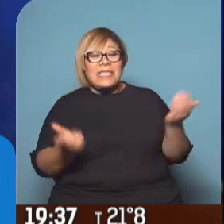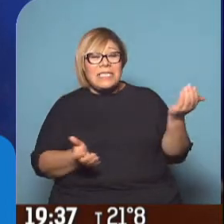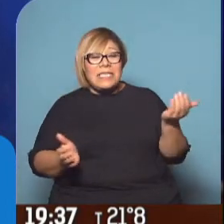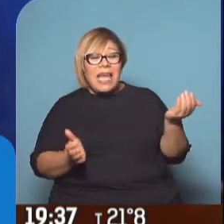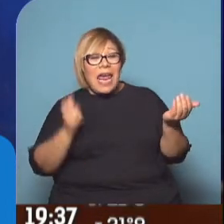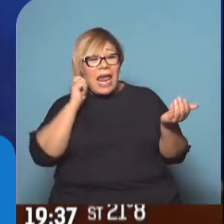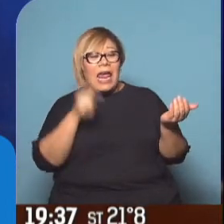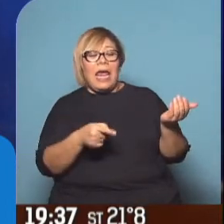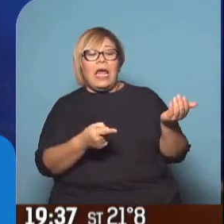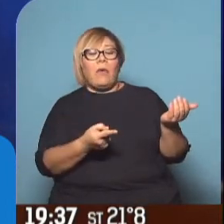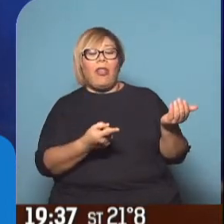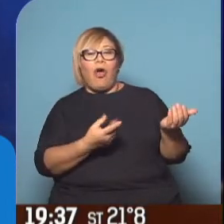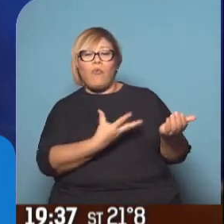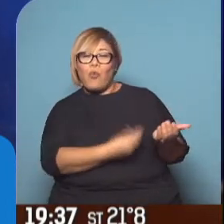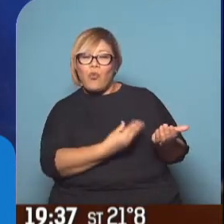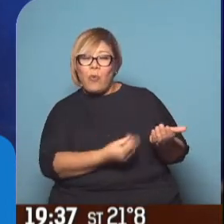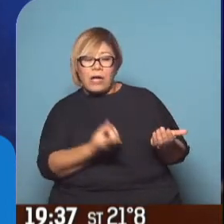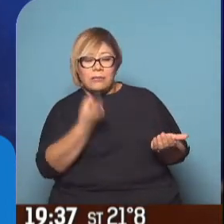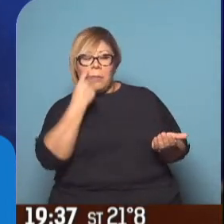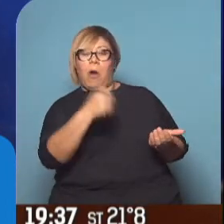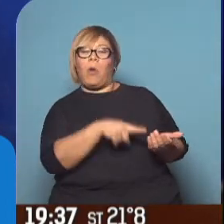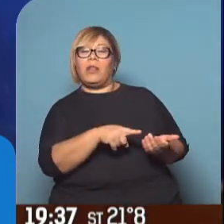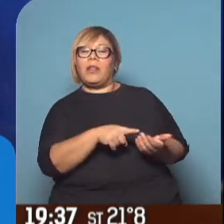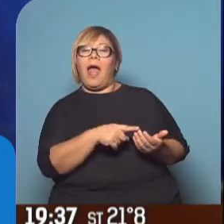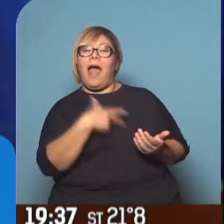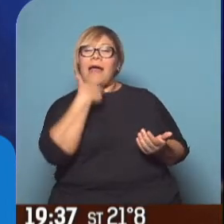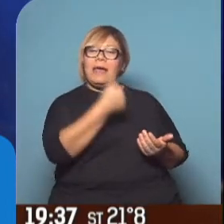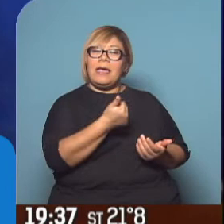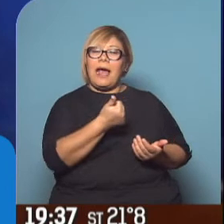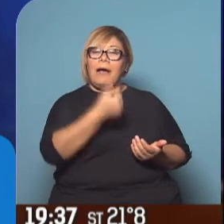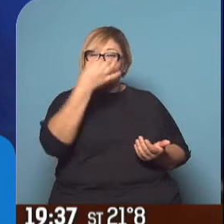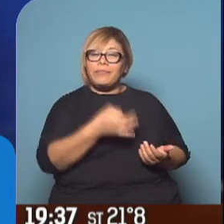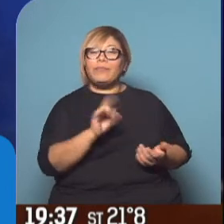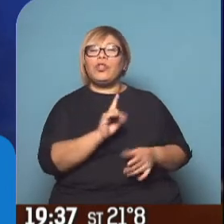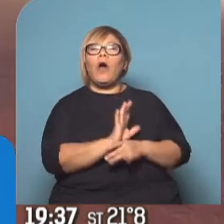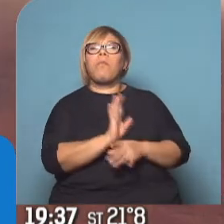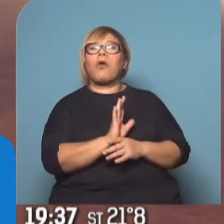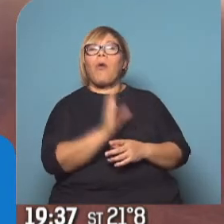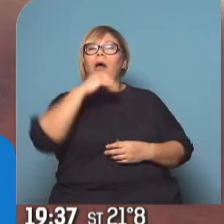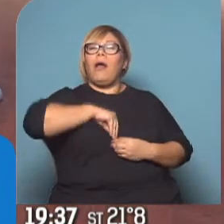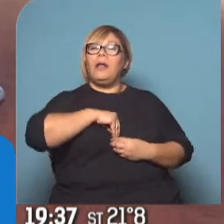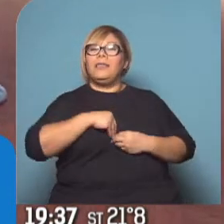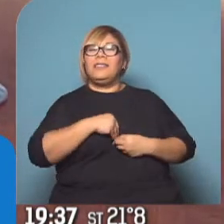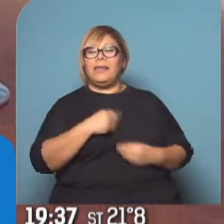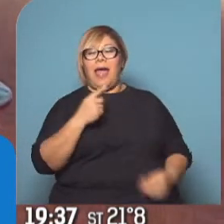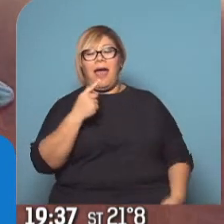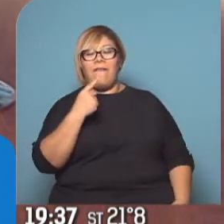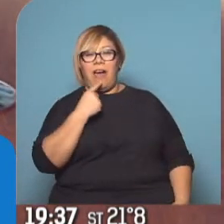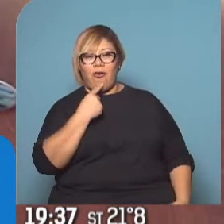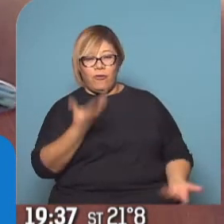en cuanto a la estructura de lo social, al año y medio, 6 meses, todavía el mundo está ligado a los padres, no está ligado todavía